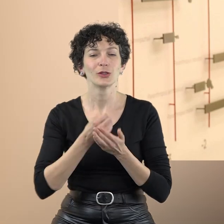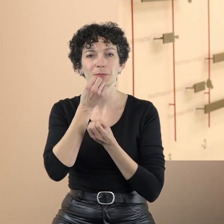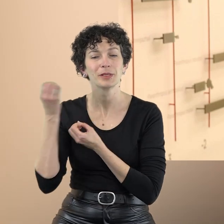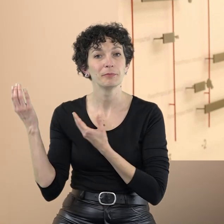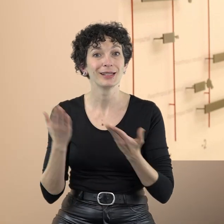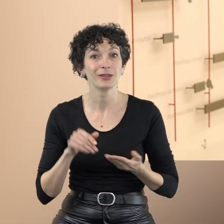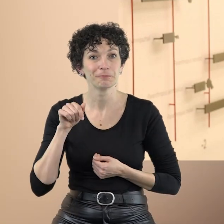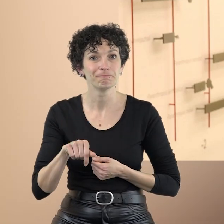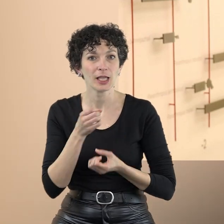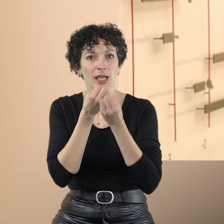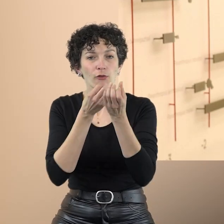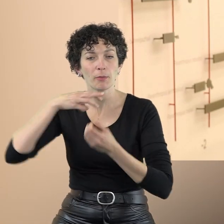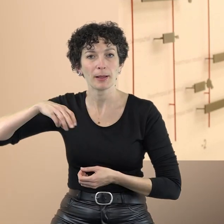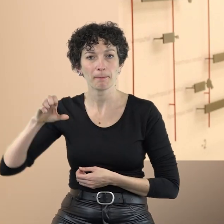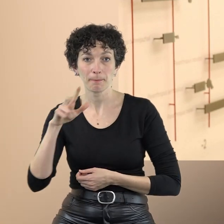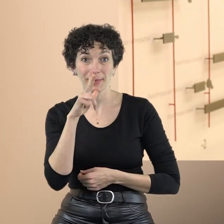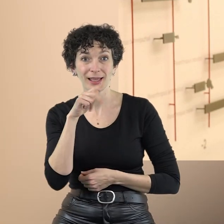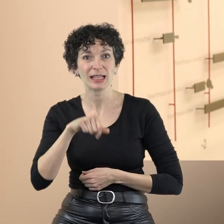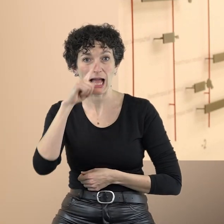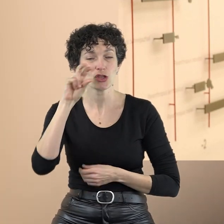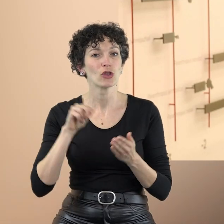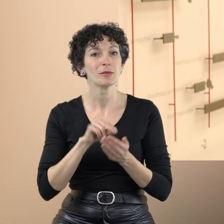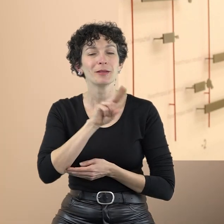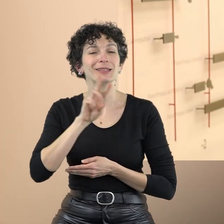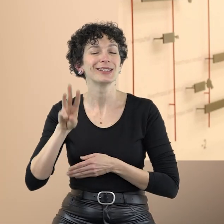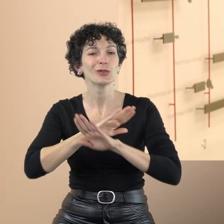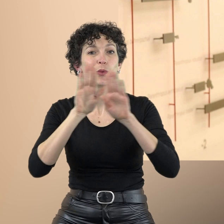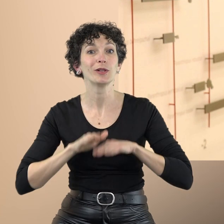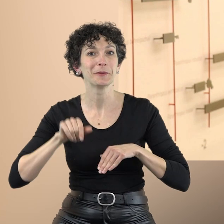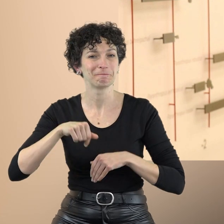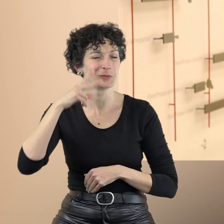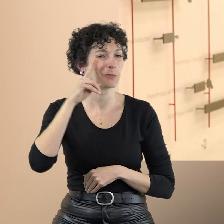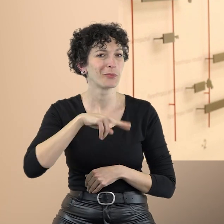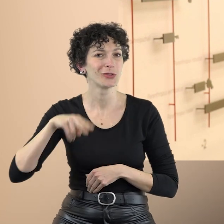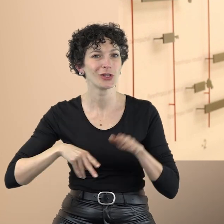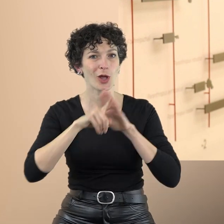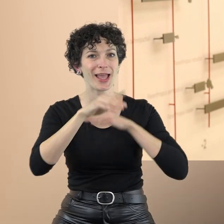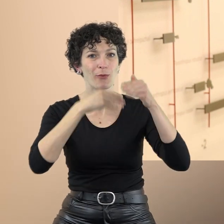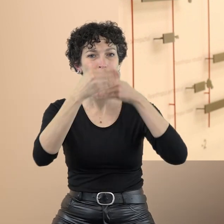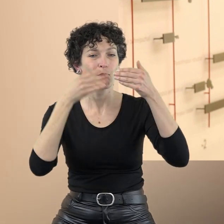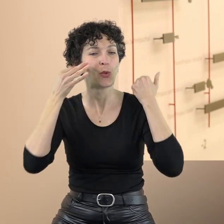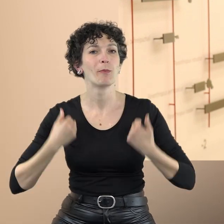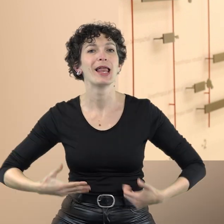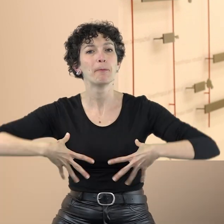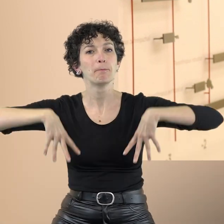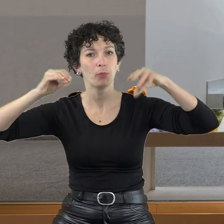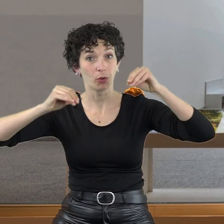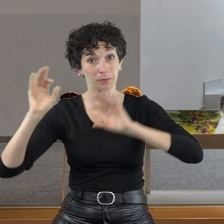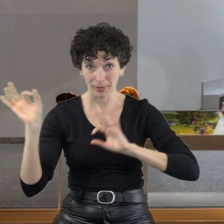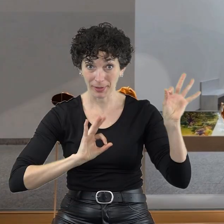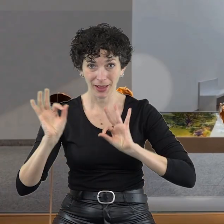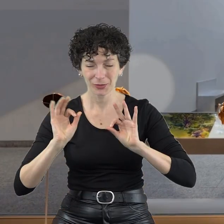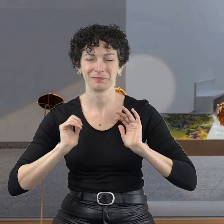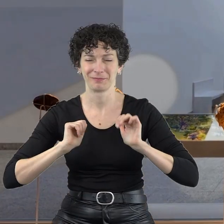Buenas a todos y bienvenidos a esta última edición de Infórmame del año 2023 desde el Museo de la Evolución Humana en Burgos. ¿Estáis preparados? ¡Comenzamos!